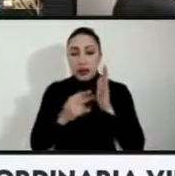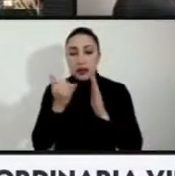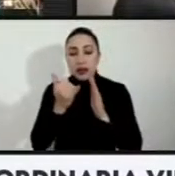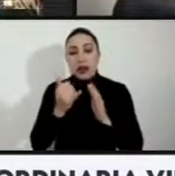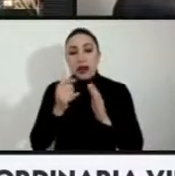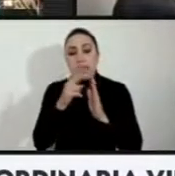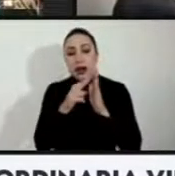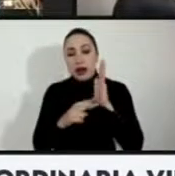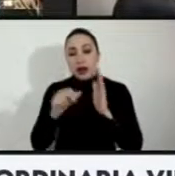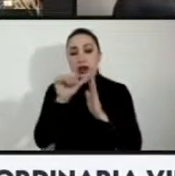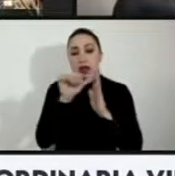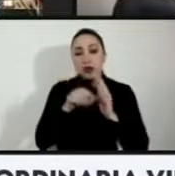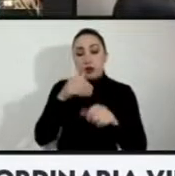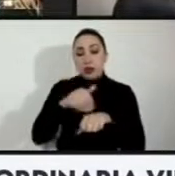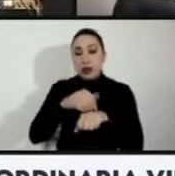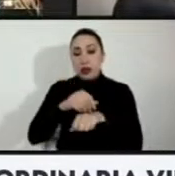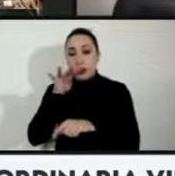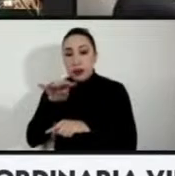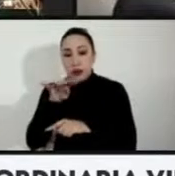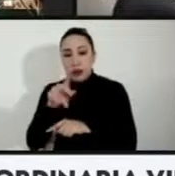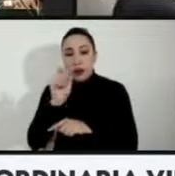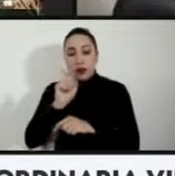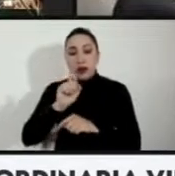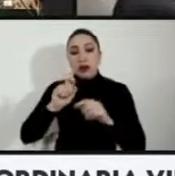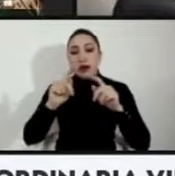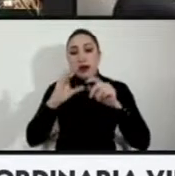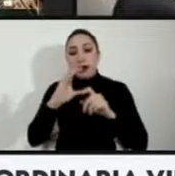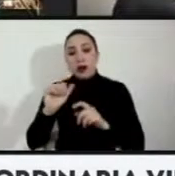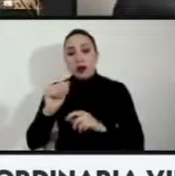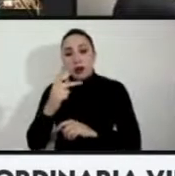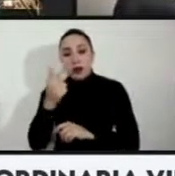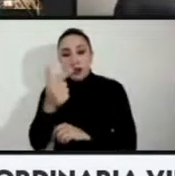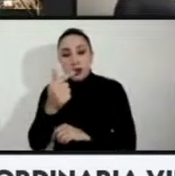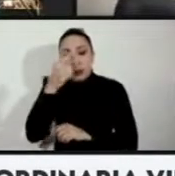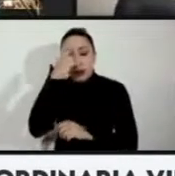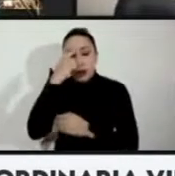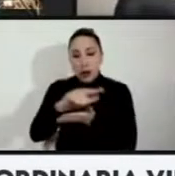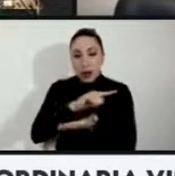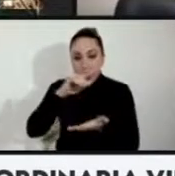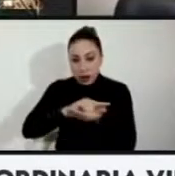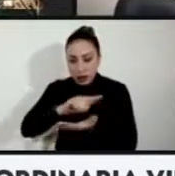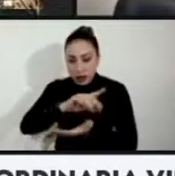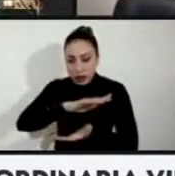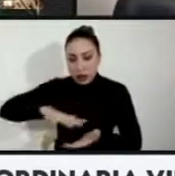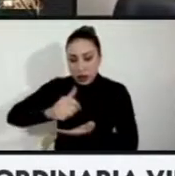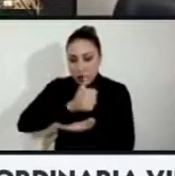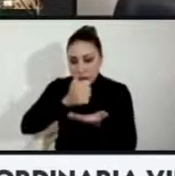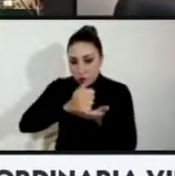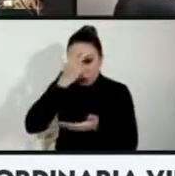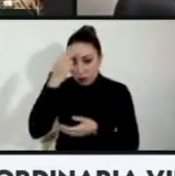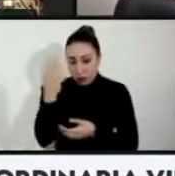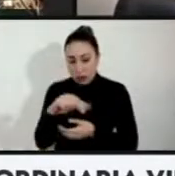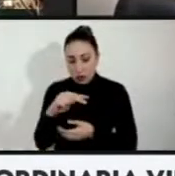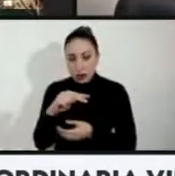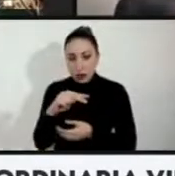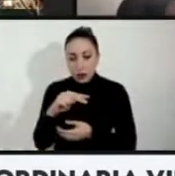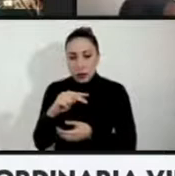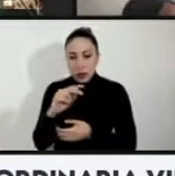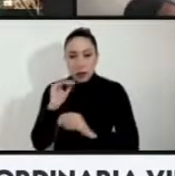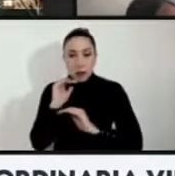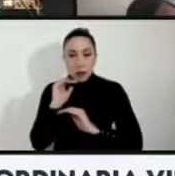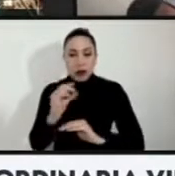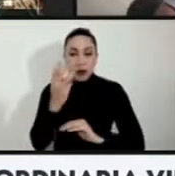adiciona el capítulo séptimo a la Ley de Fiscalización Superior de la Ciudad de México, se concede el uso de la